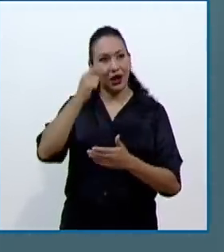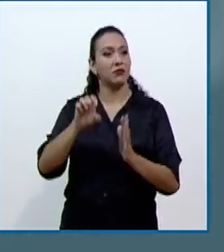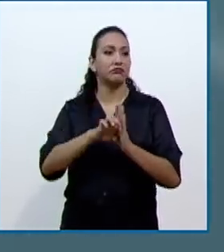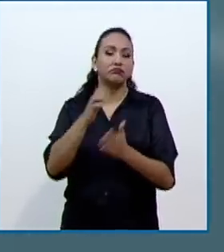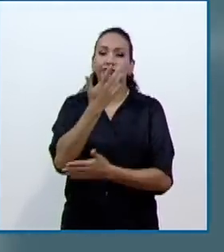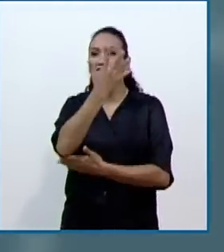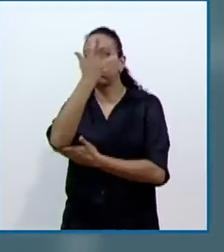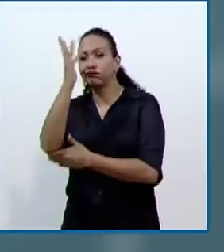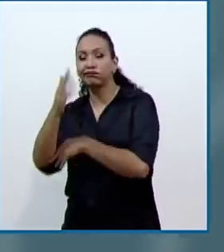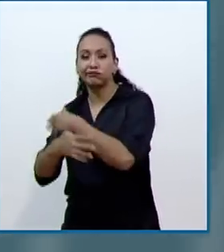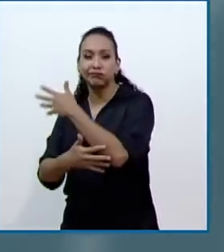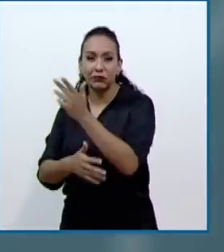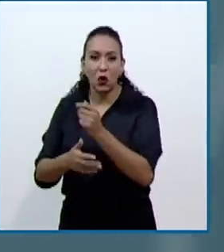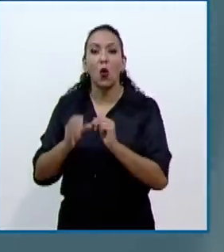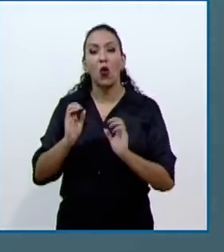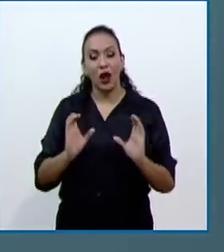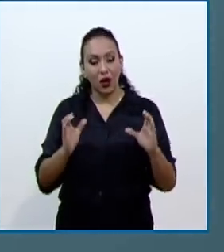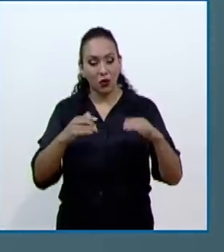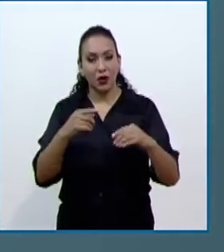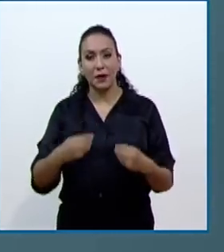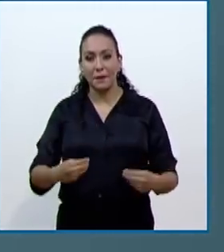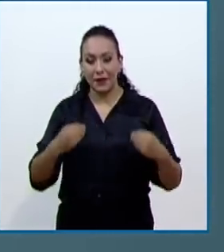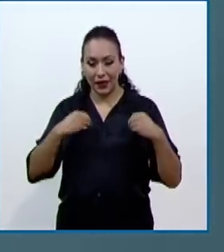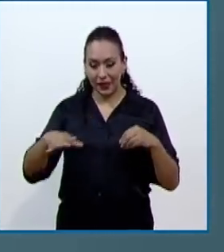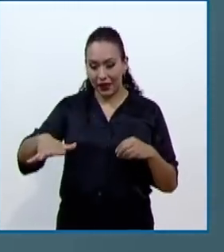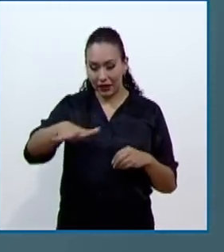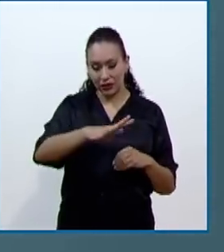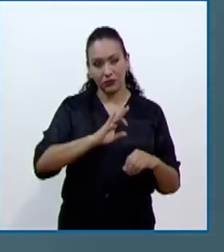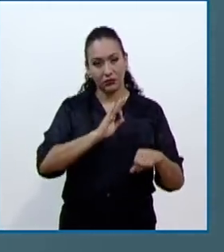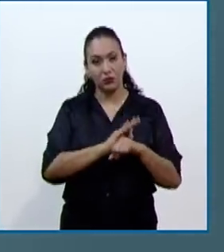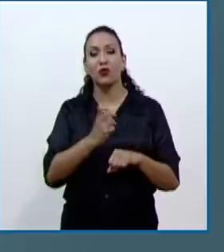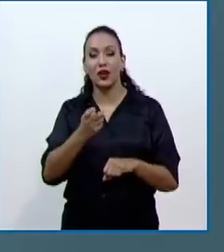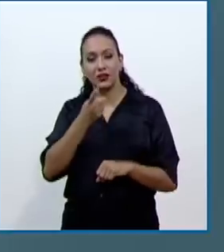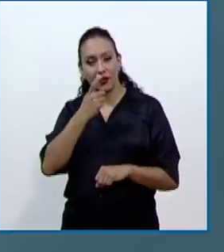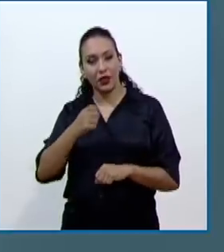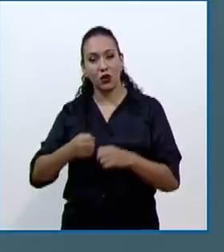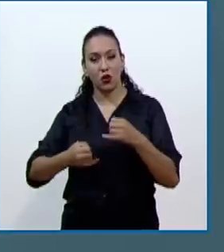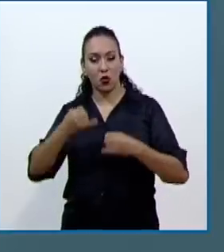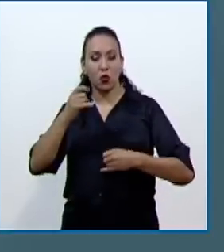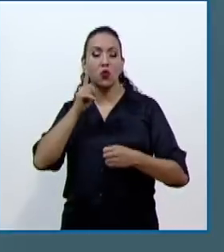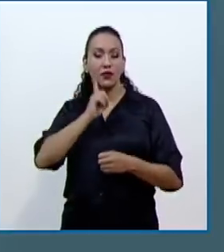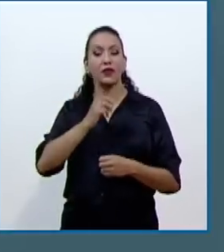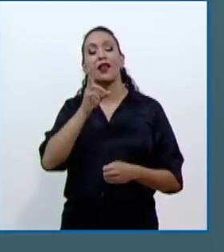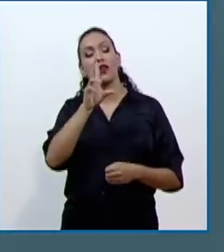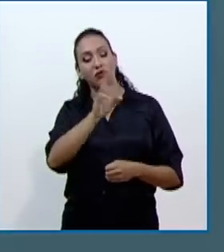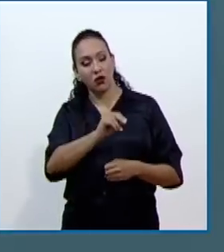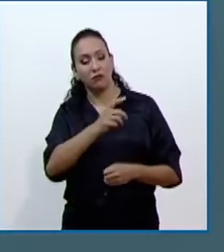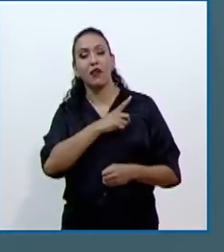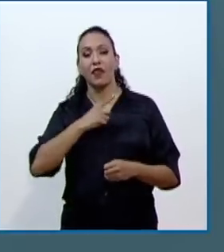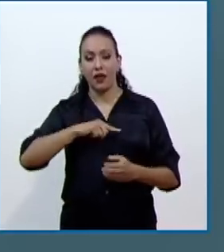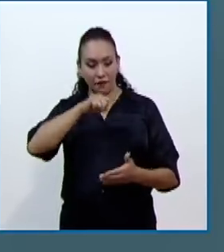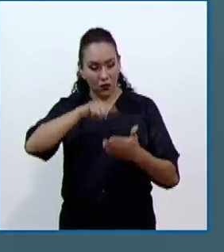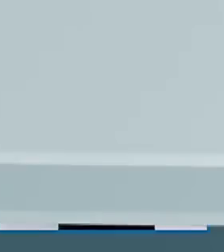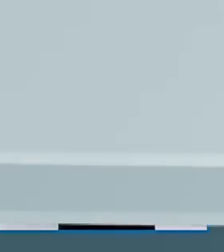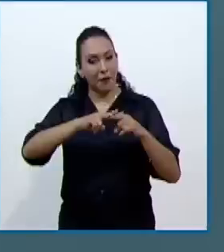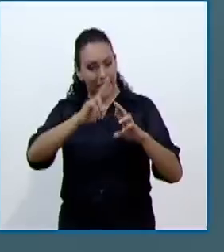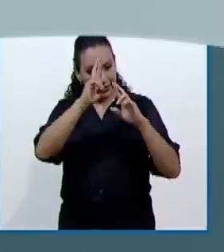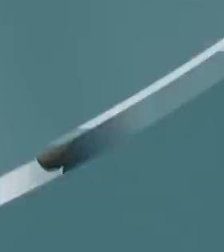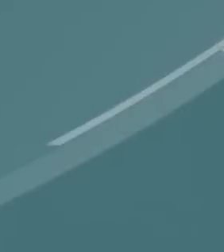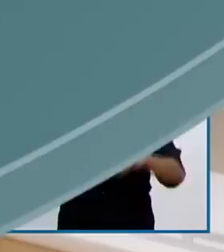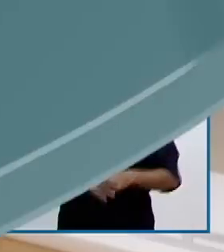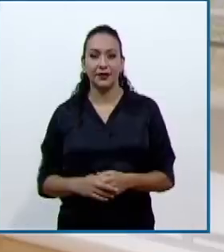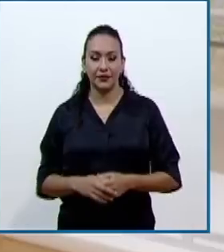comunidad, por lo que ordenó preservar el parque, informar y consensar con residentes el uso del lugar.